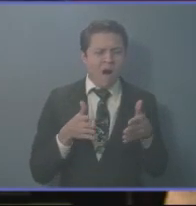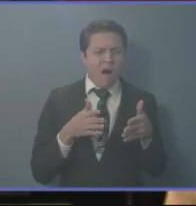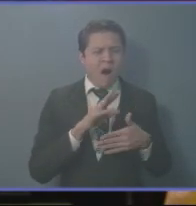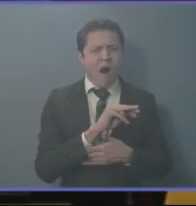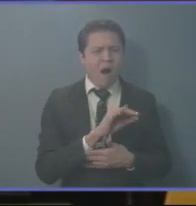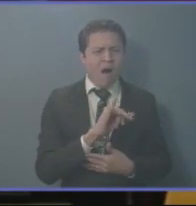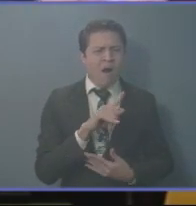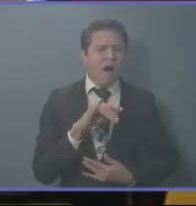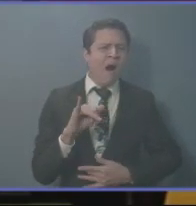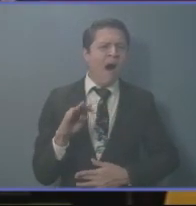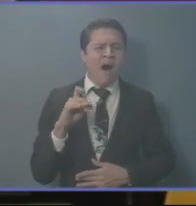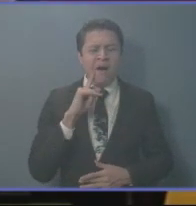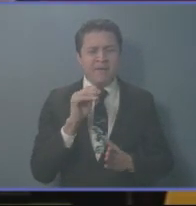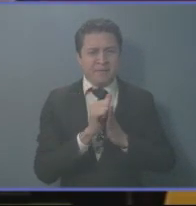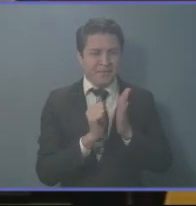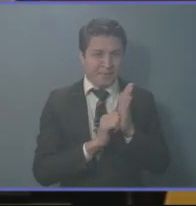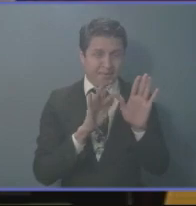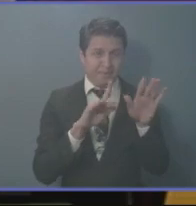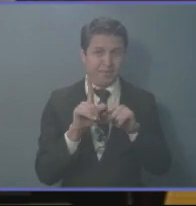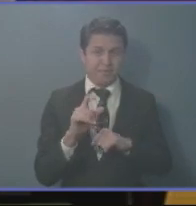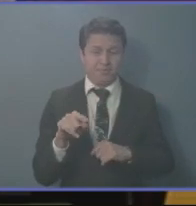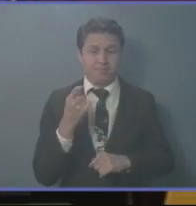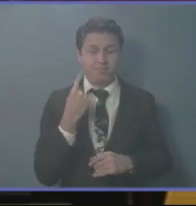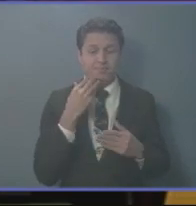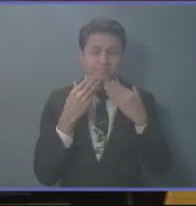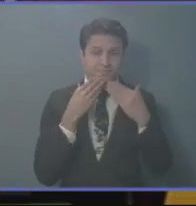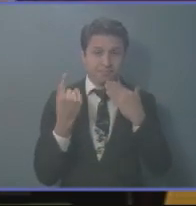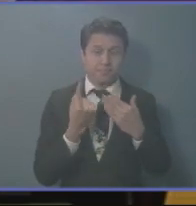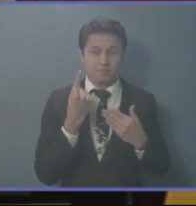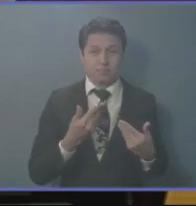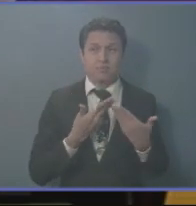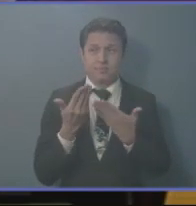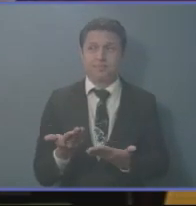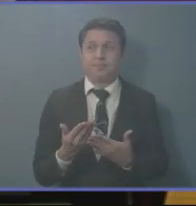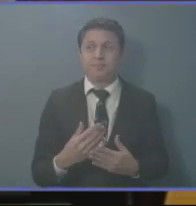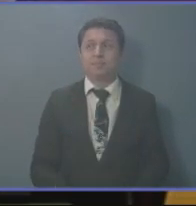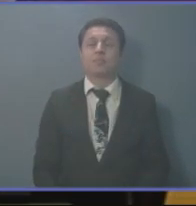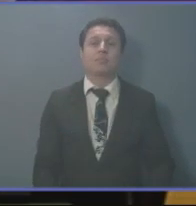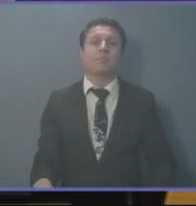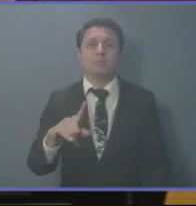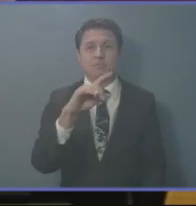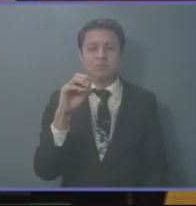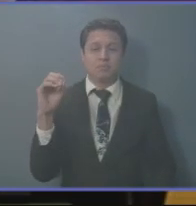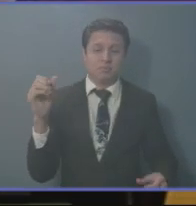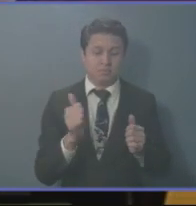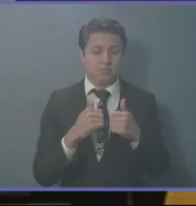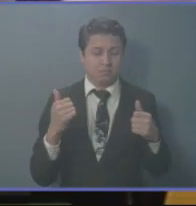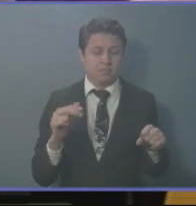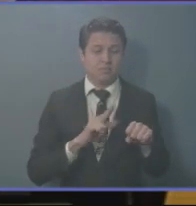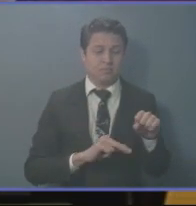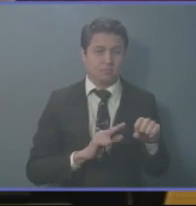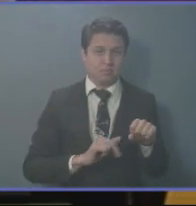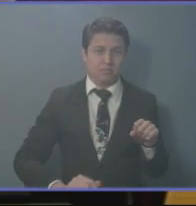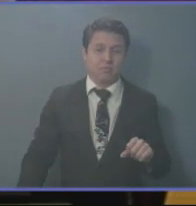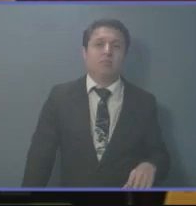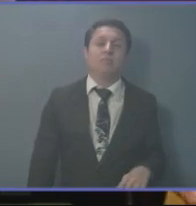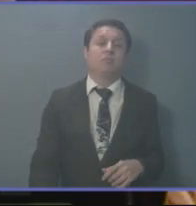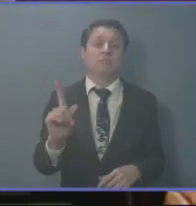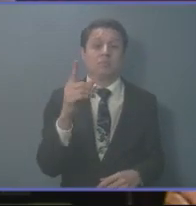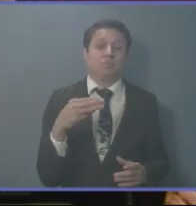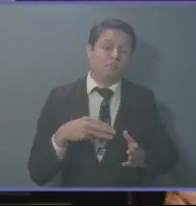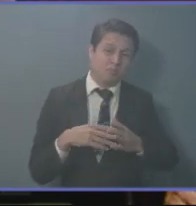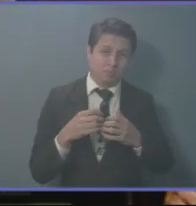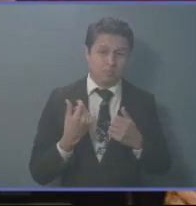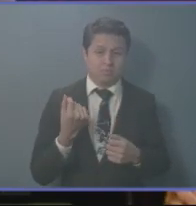los que hace referencia el artículo 11, los informales, solamente les dan 100 millones de los 1.000 que se acaban de aprobar.